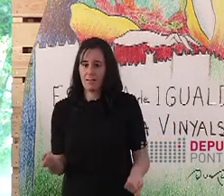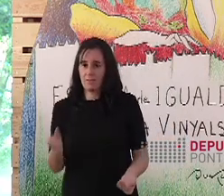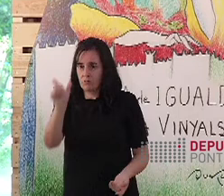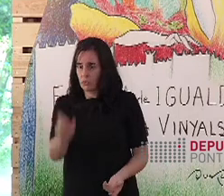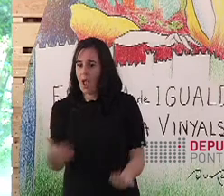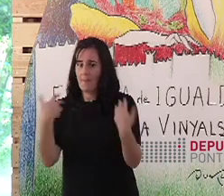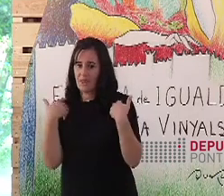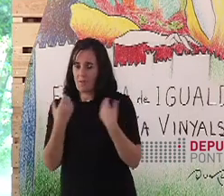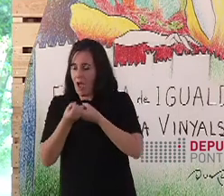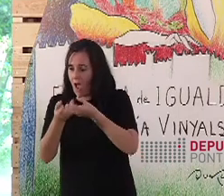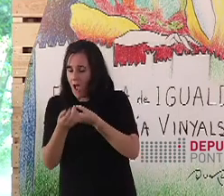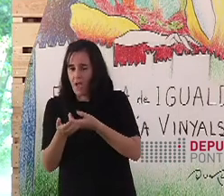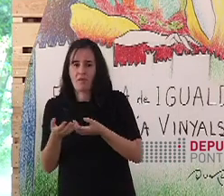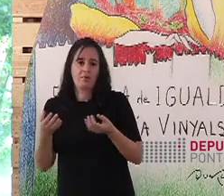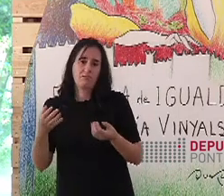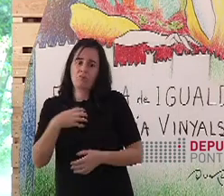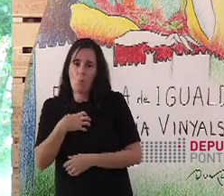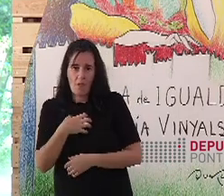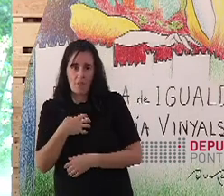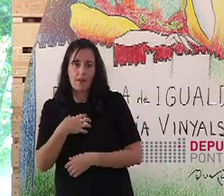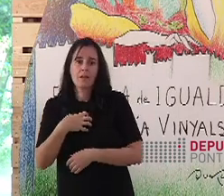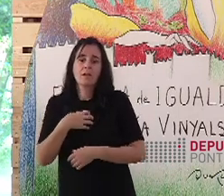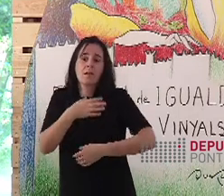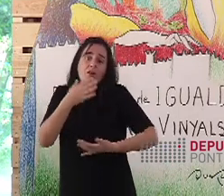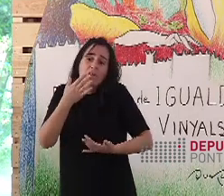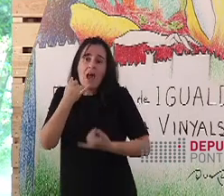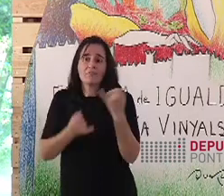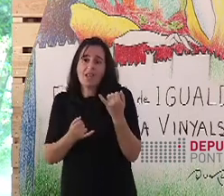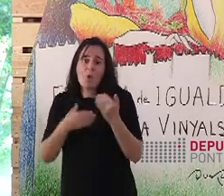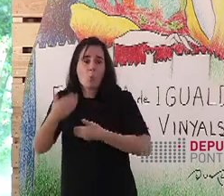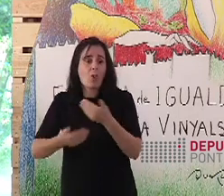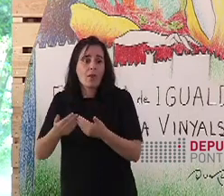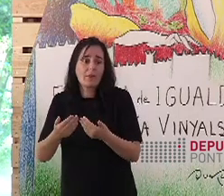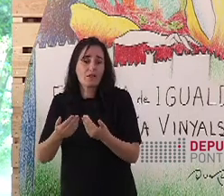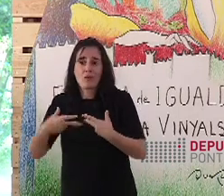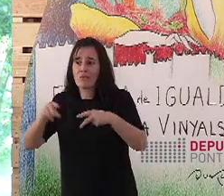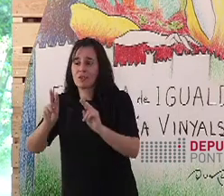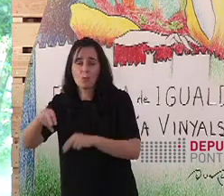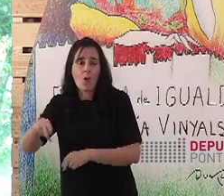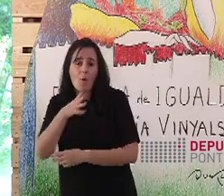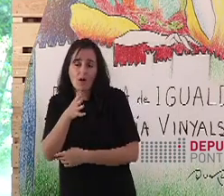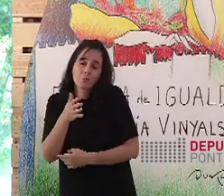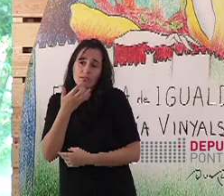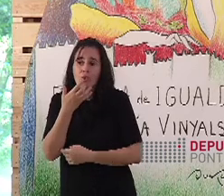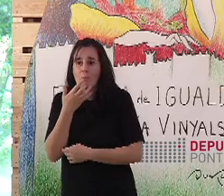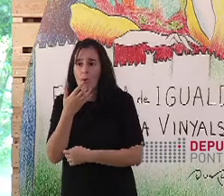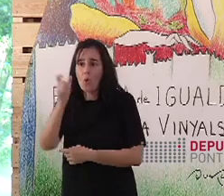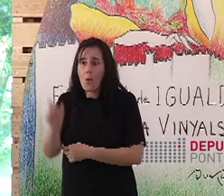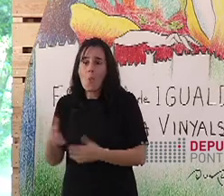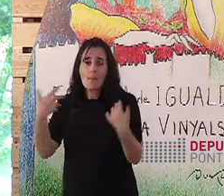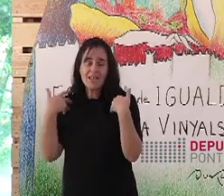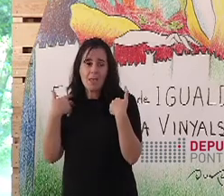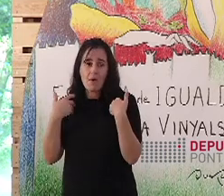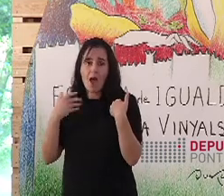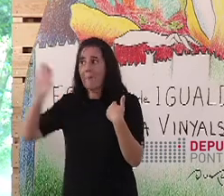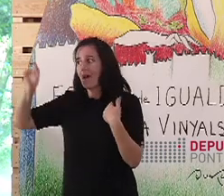resulta que a maior parte dos procedimentos non chegan a término, porque ademais as víctimas pois non son deste país, e se lle perde a pista e non hai